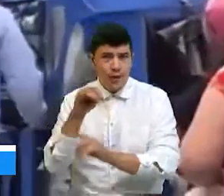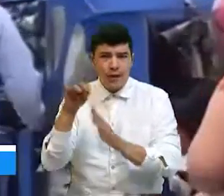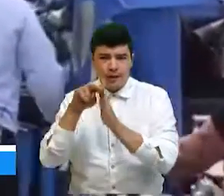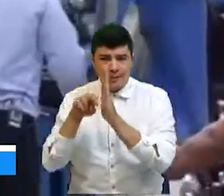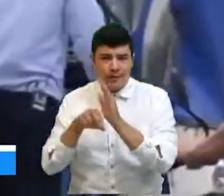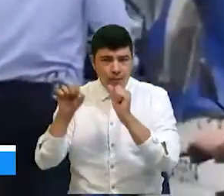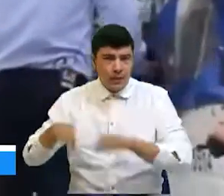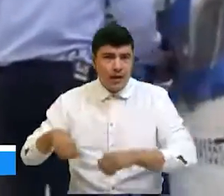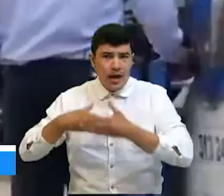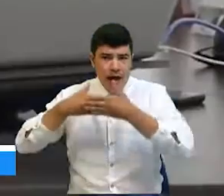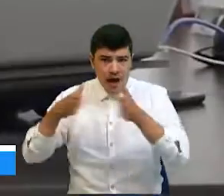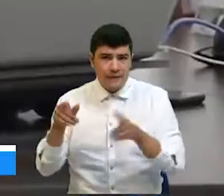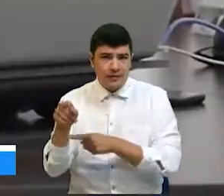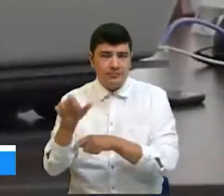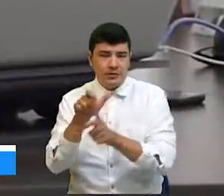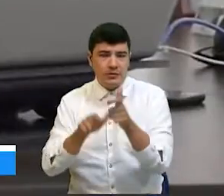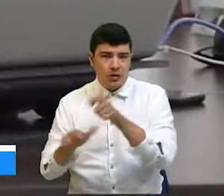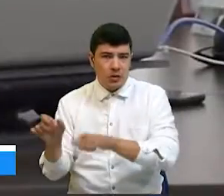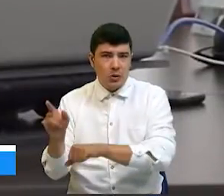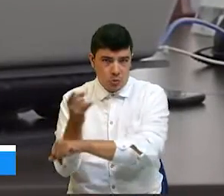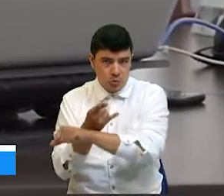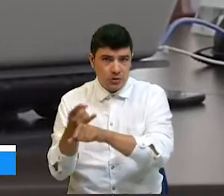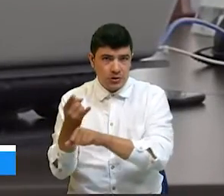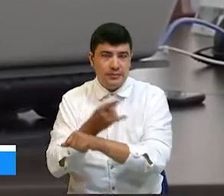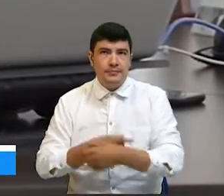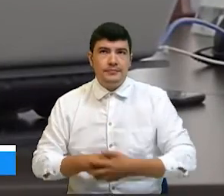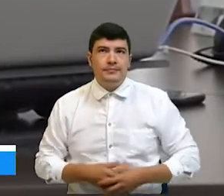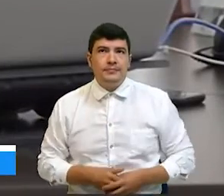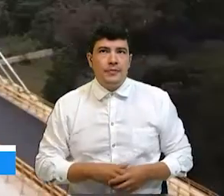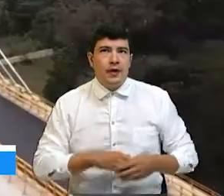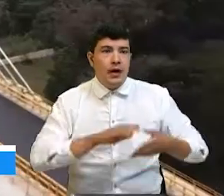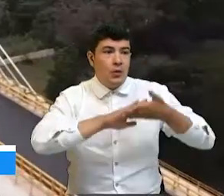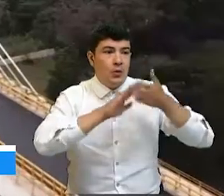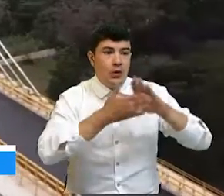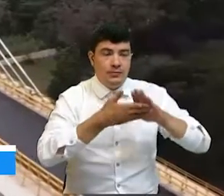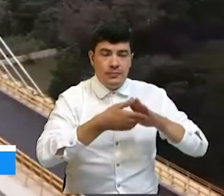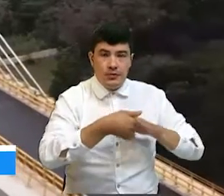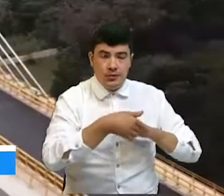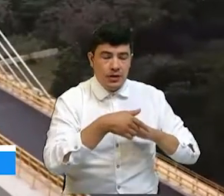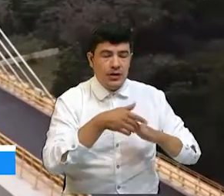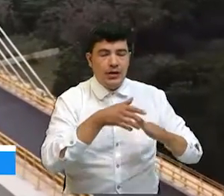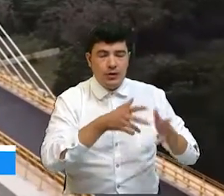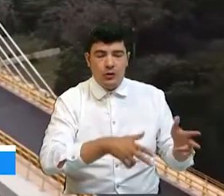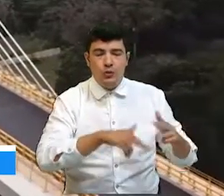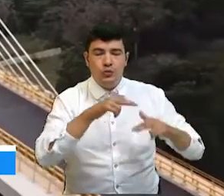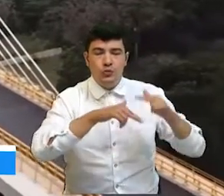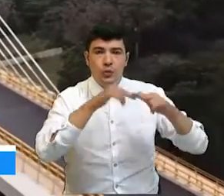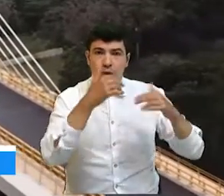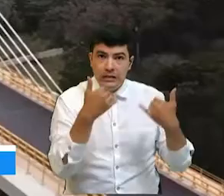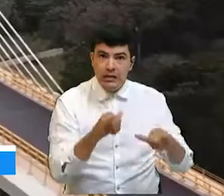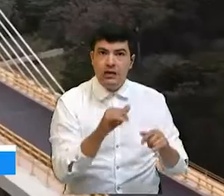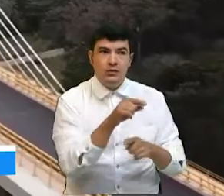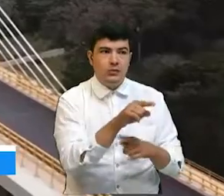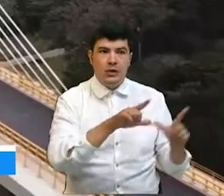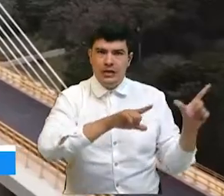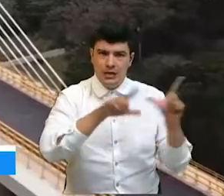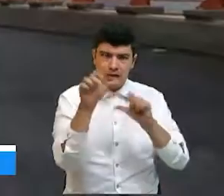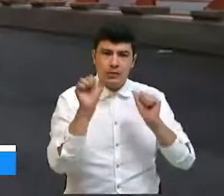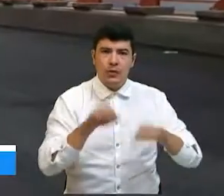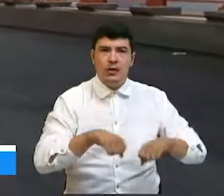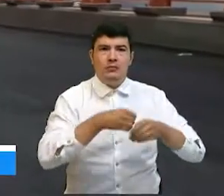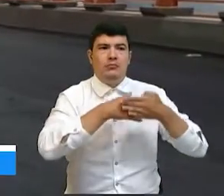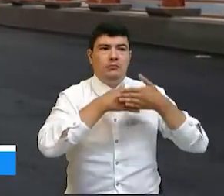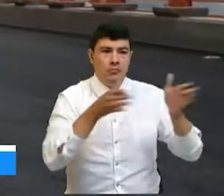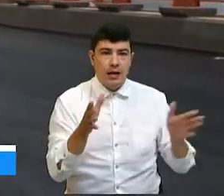movilidad en las zonas la obra cuenta con las condiciones de seguridad para su operación y a la vez